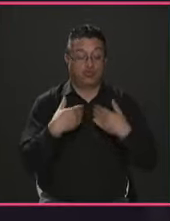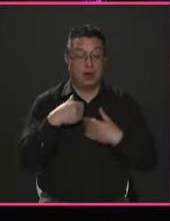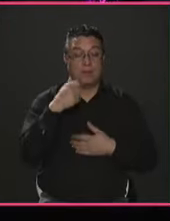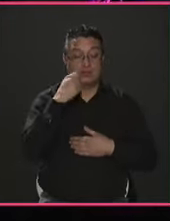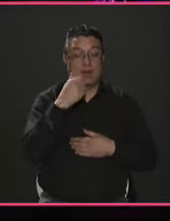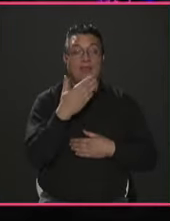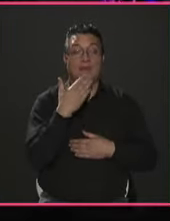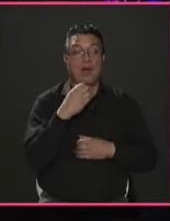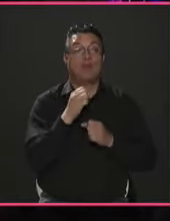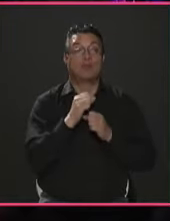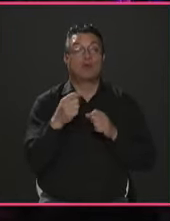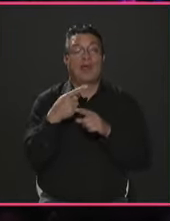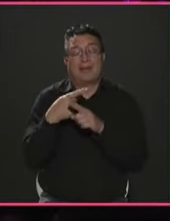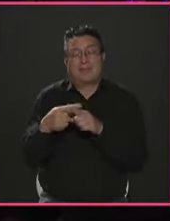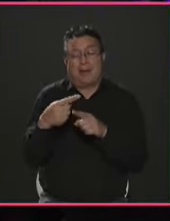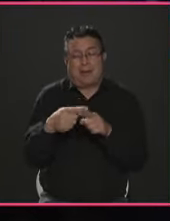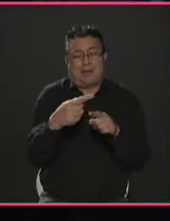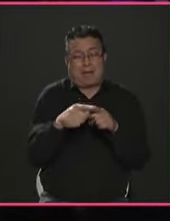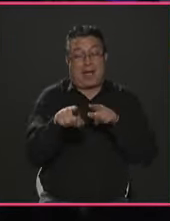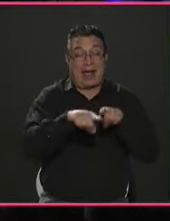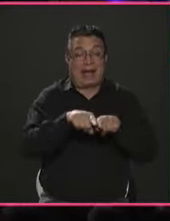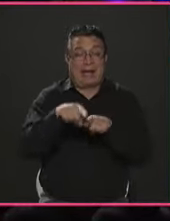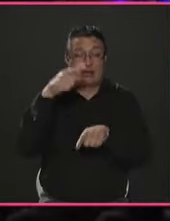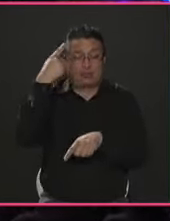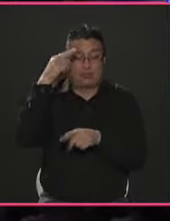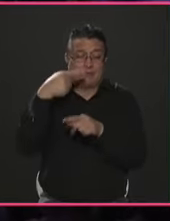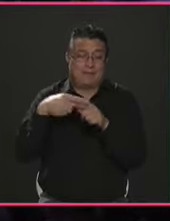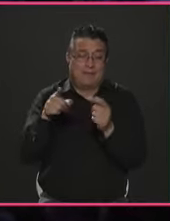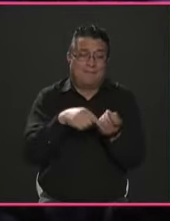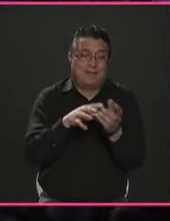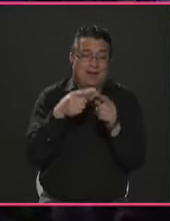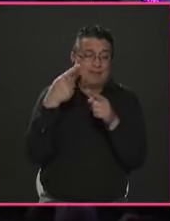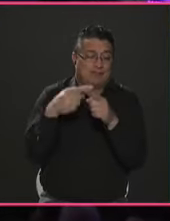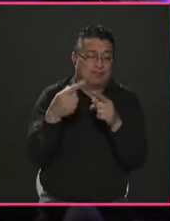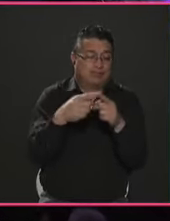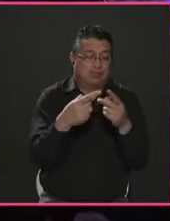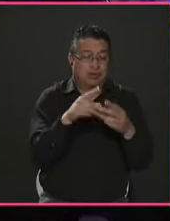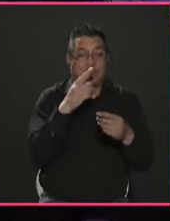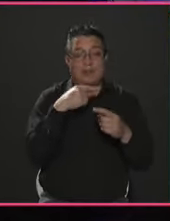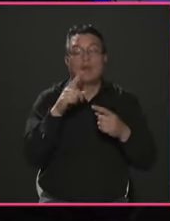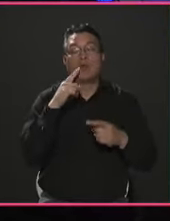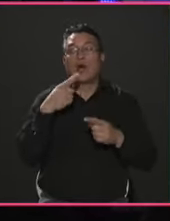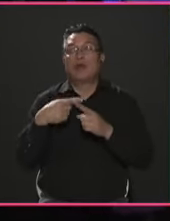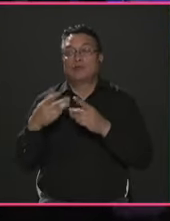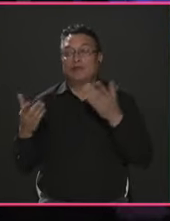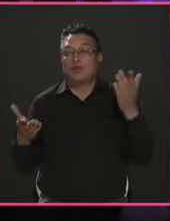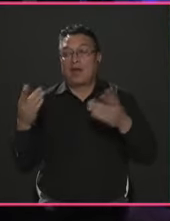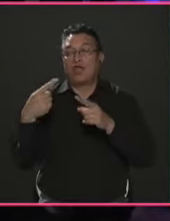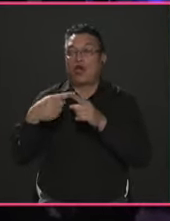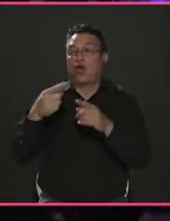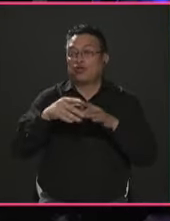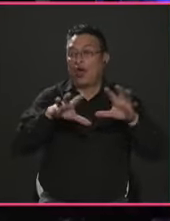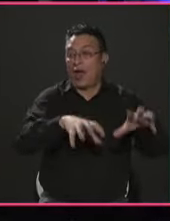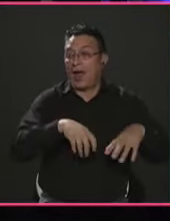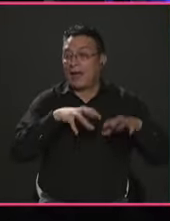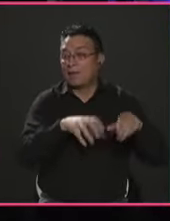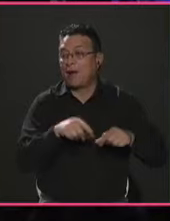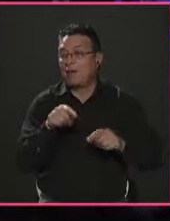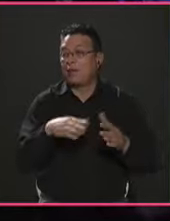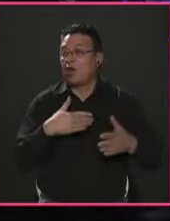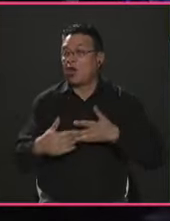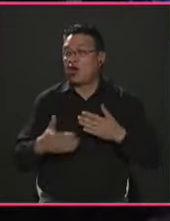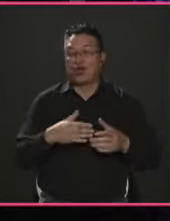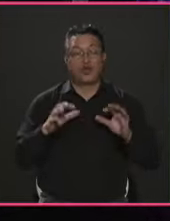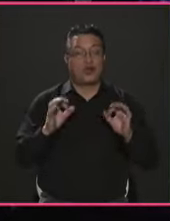parte porque hay muchos diferentes tipos de radores eh comparados con muchos otros tipos de mamíferos Así que son mamíferos muy comunes